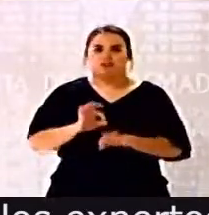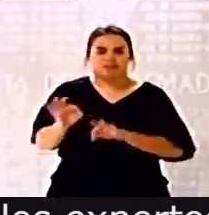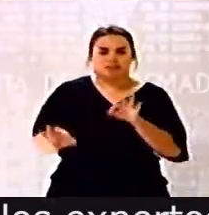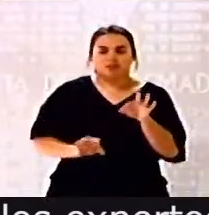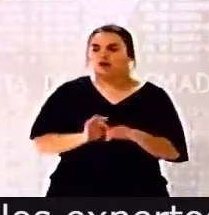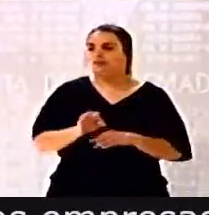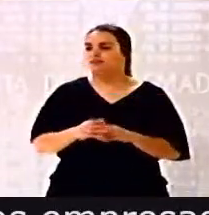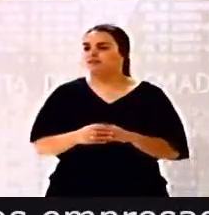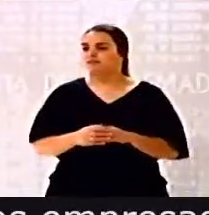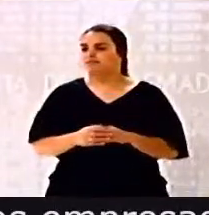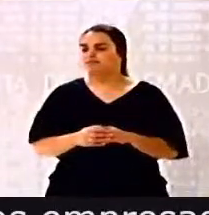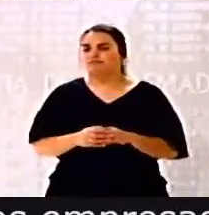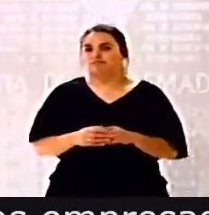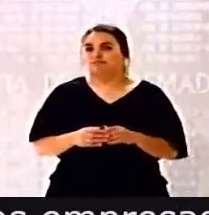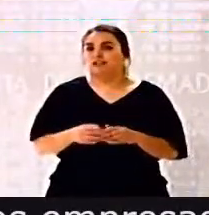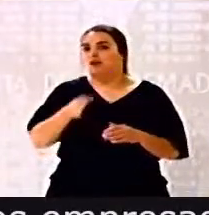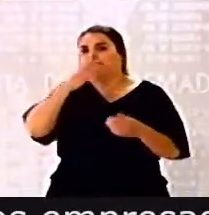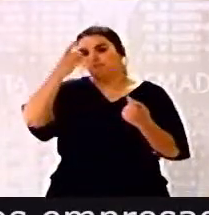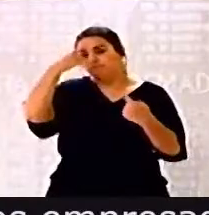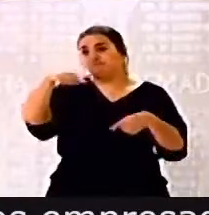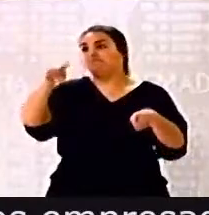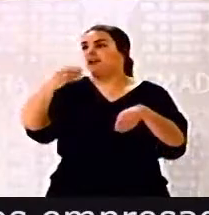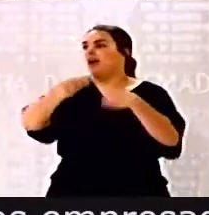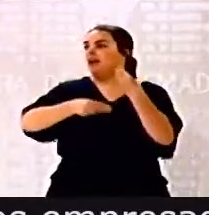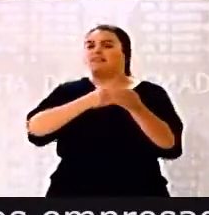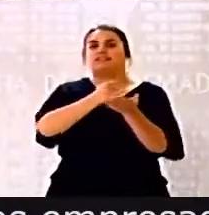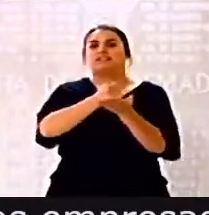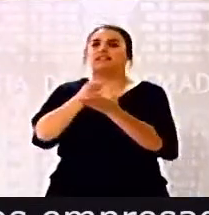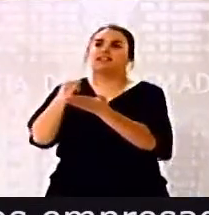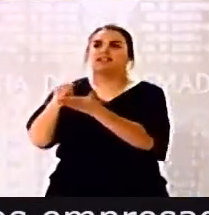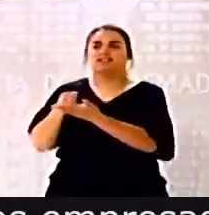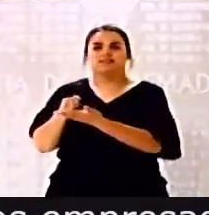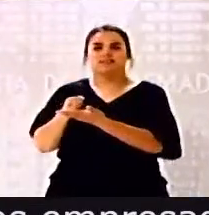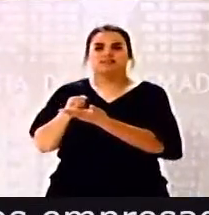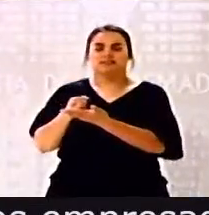organizaciones, por su cuenta y riesgo deciden realizar test masivos.